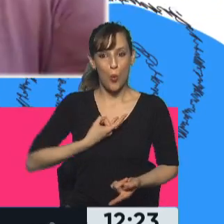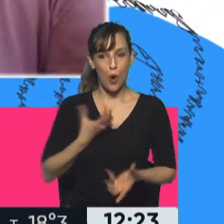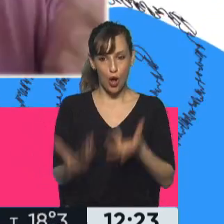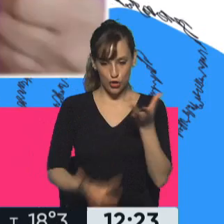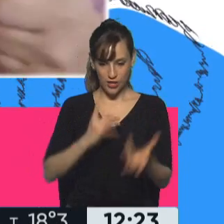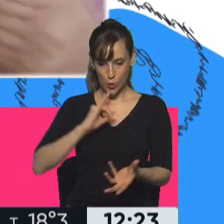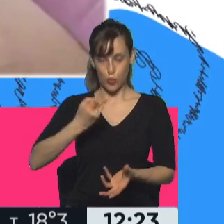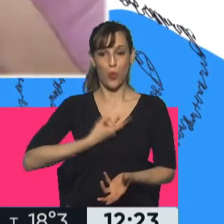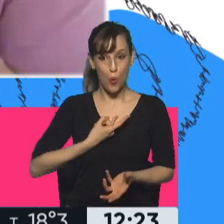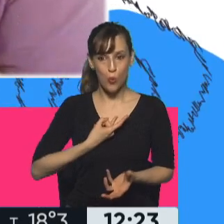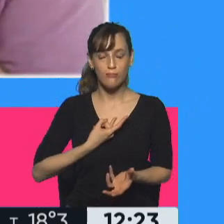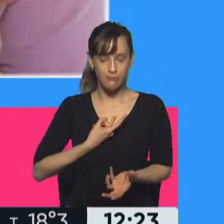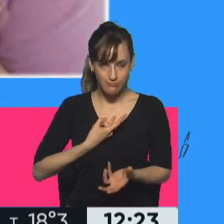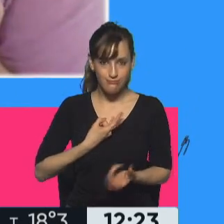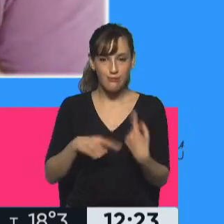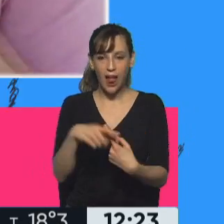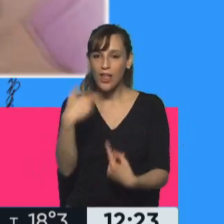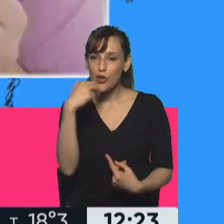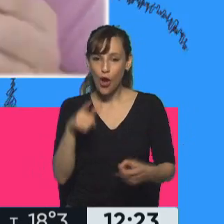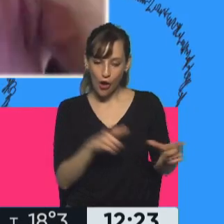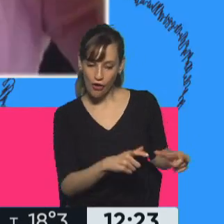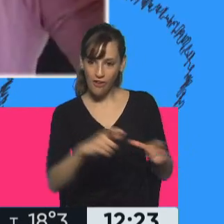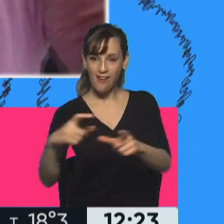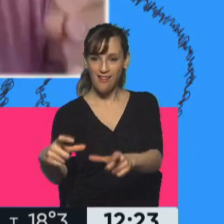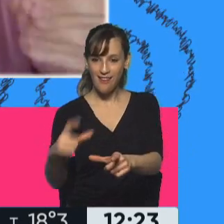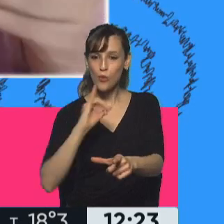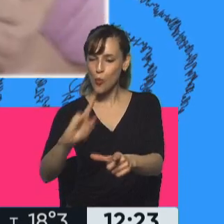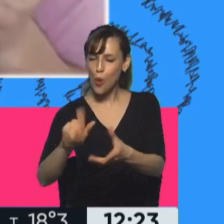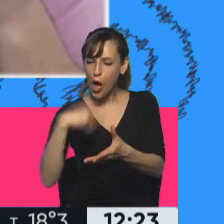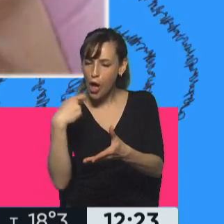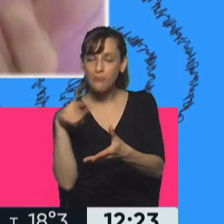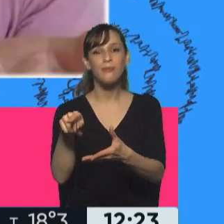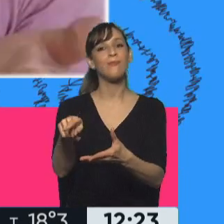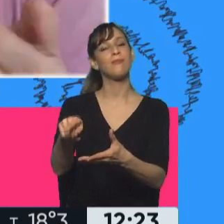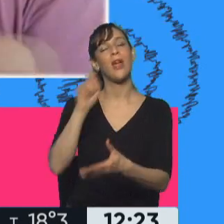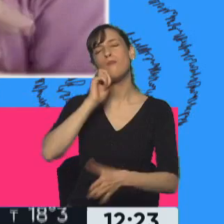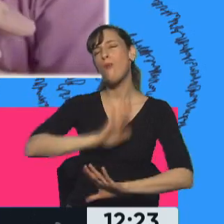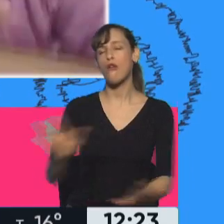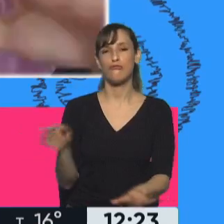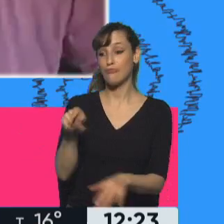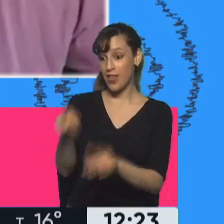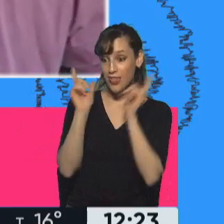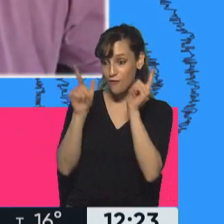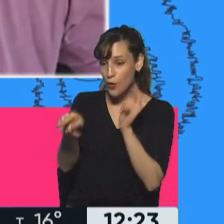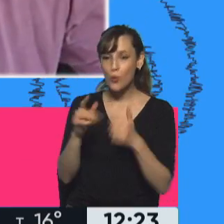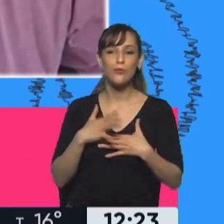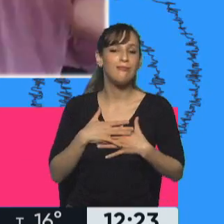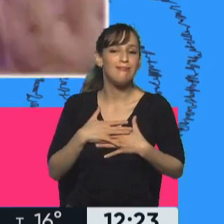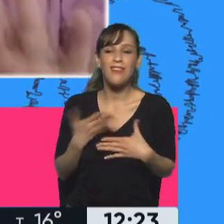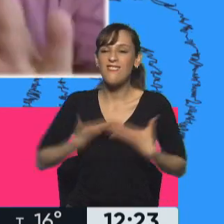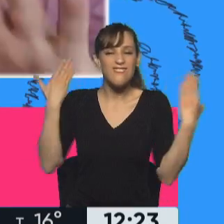con Mitaí también, ¿no? De poder cocinarle algo que vos lo haces con tus manos, elegir las cositas y que ella lo disfrute, no sé, es algo que